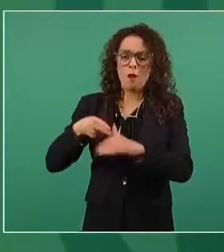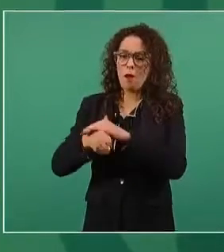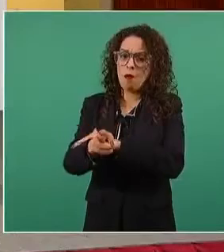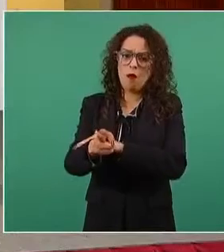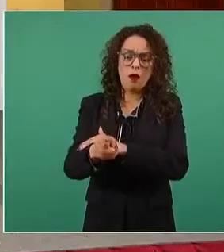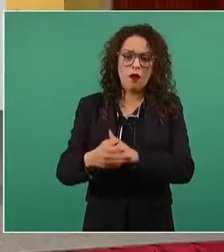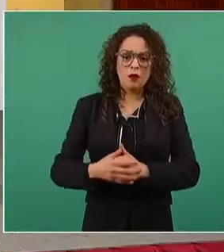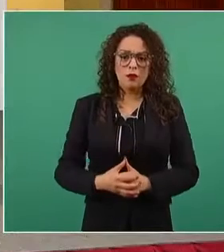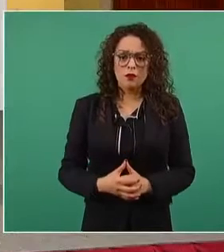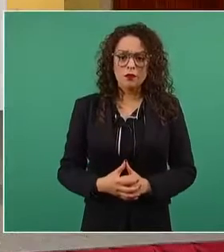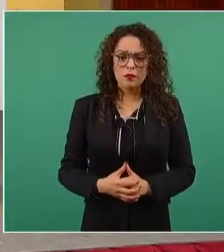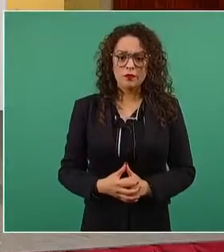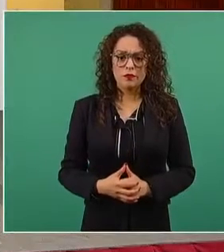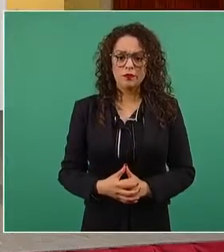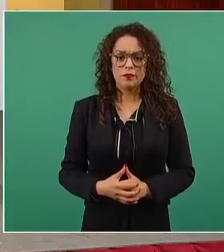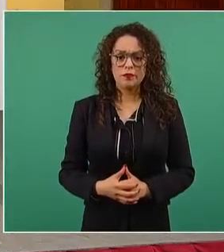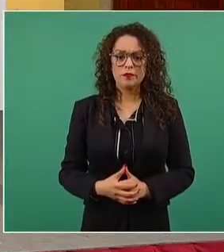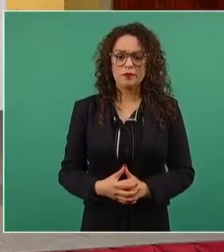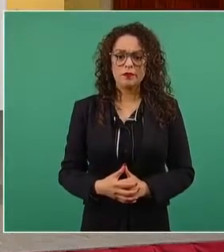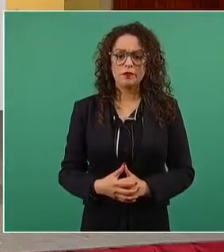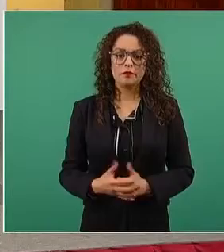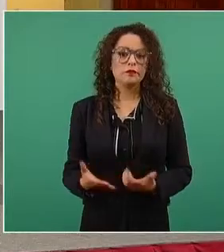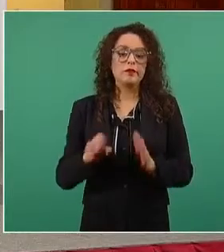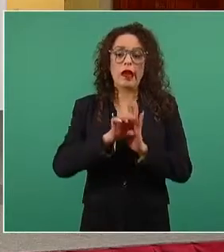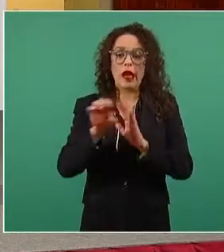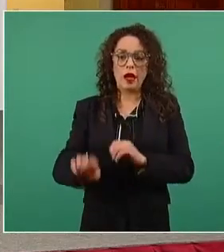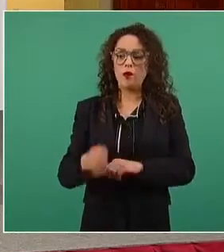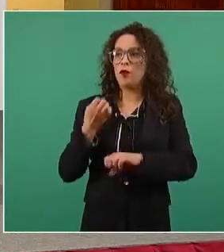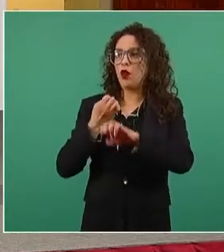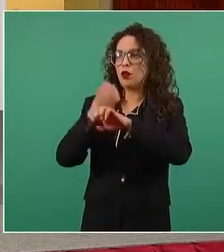del Estado de México,